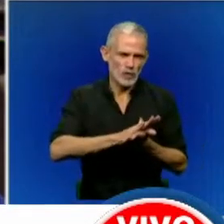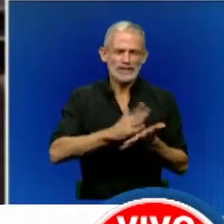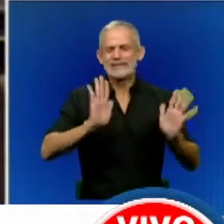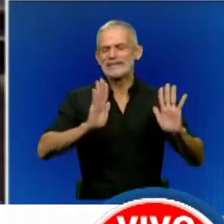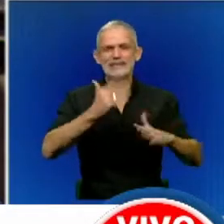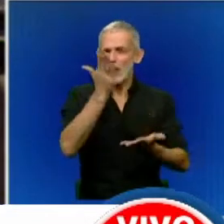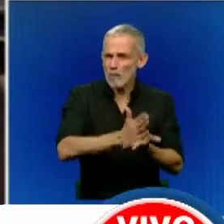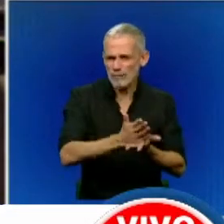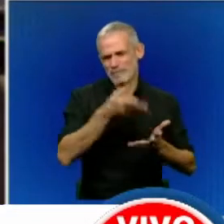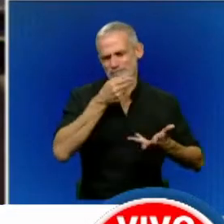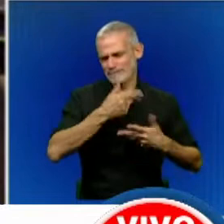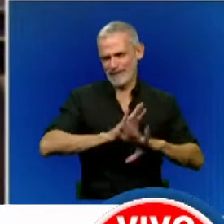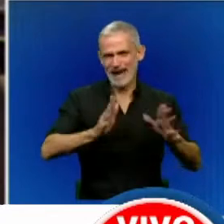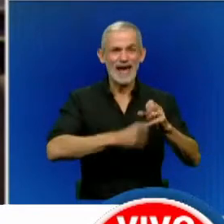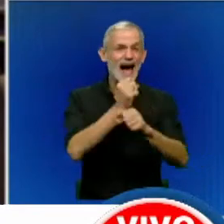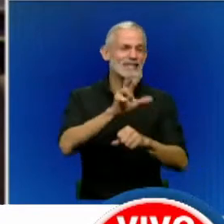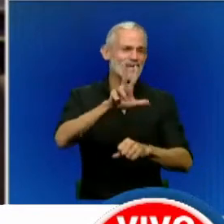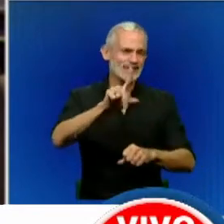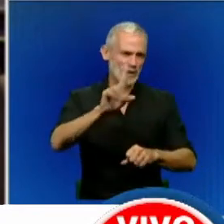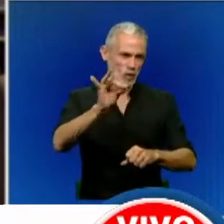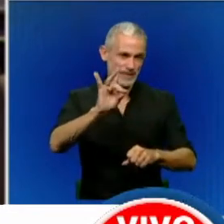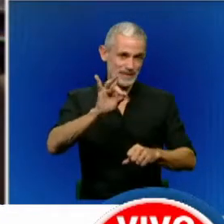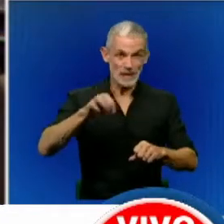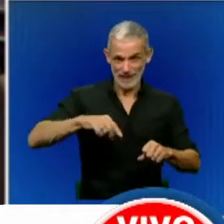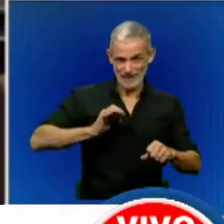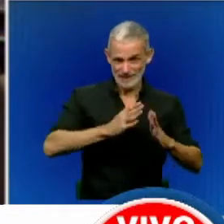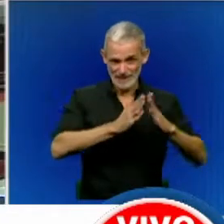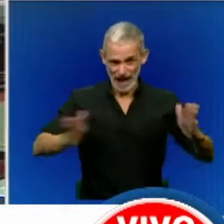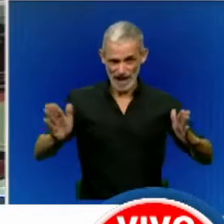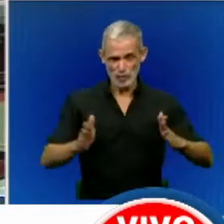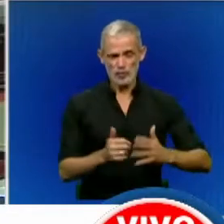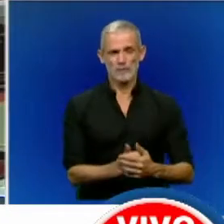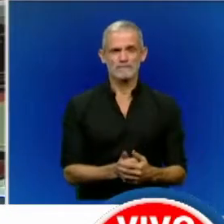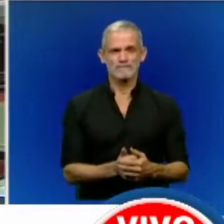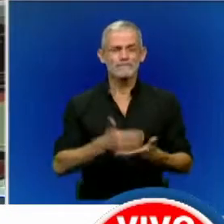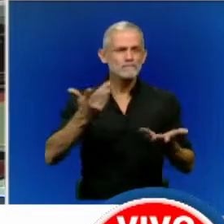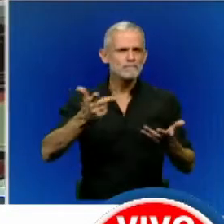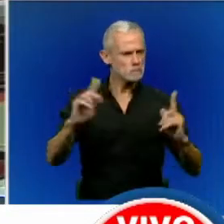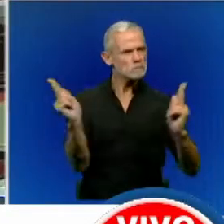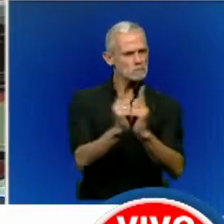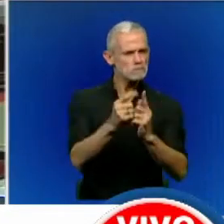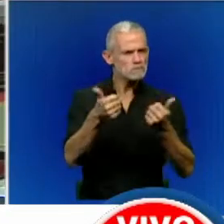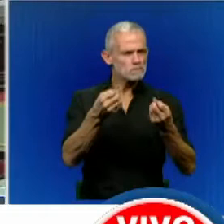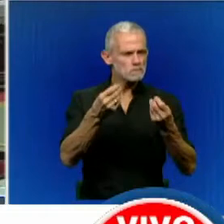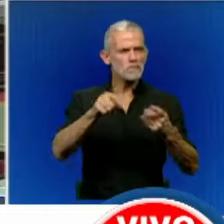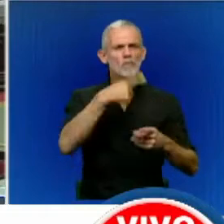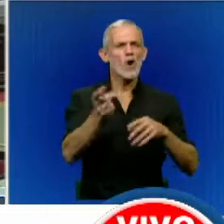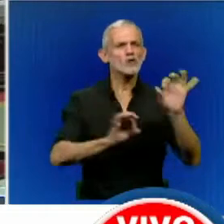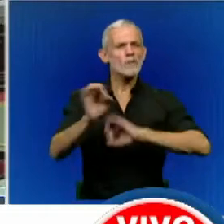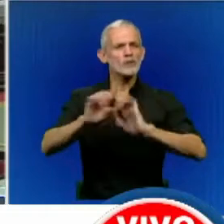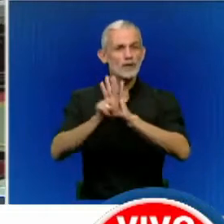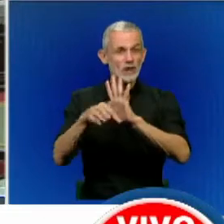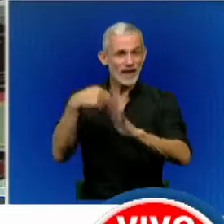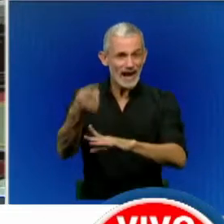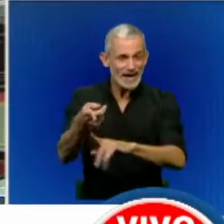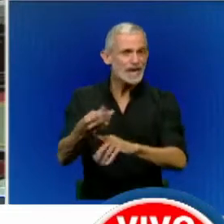las sanciones hasta el 31 de diciembre de este año. Él lo ha resumido muy bien, el otro proyecto de